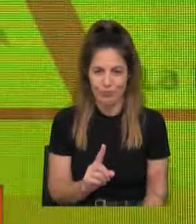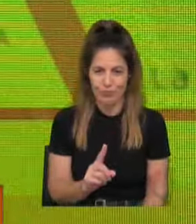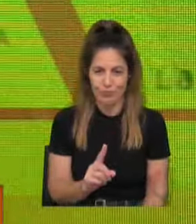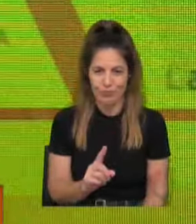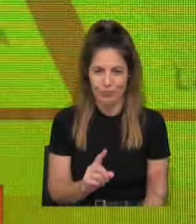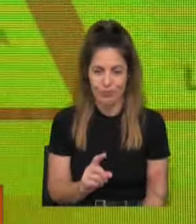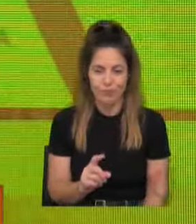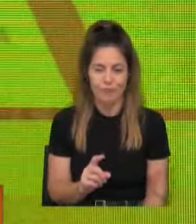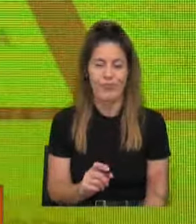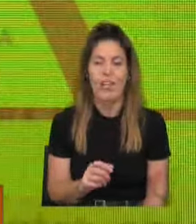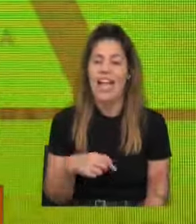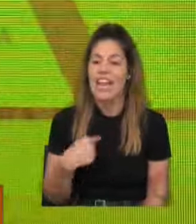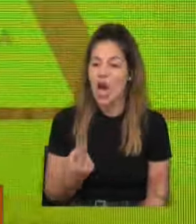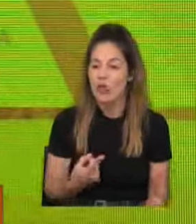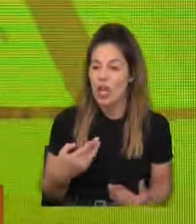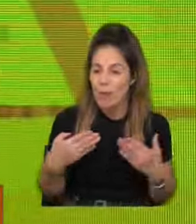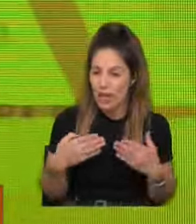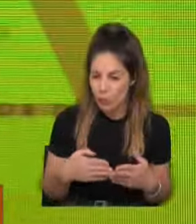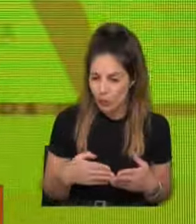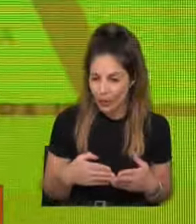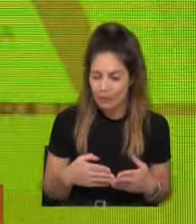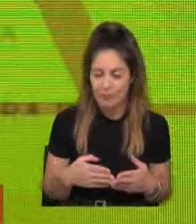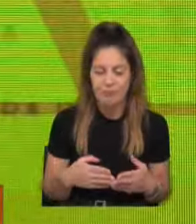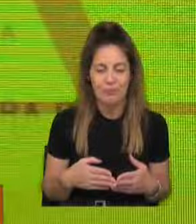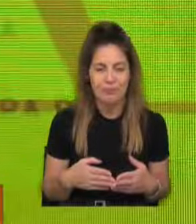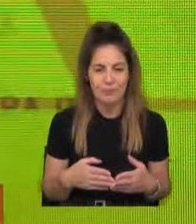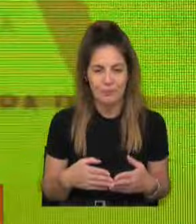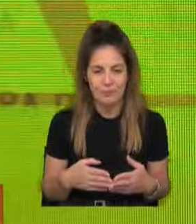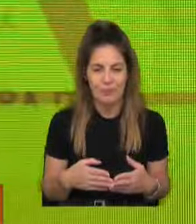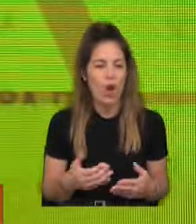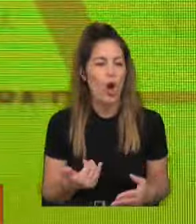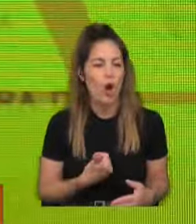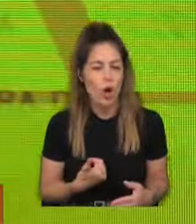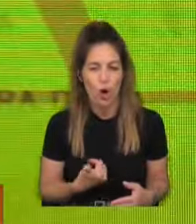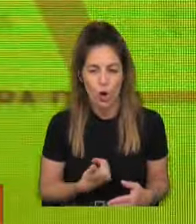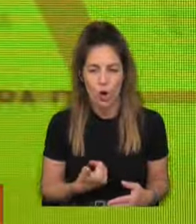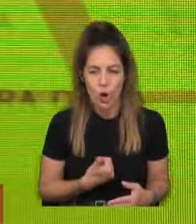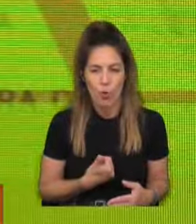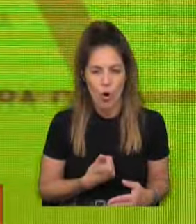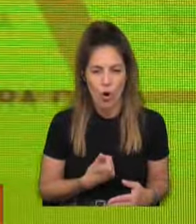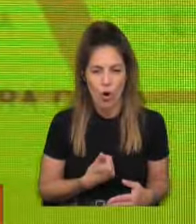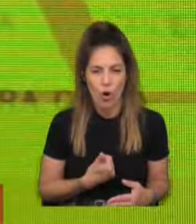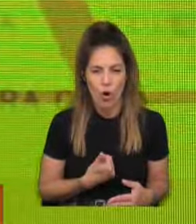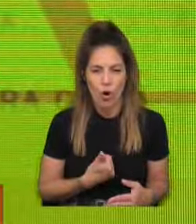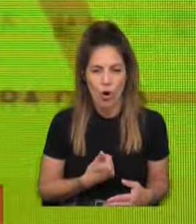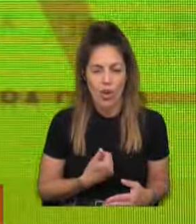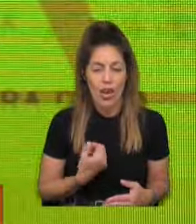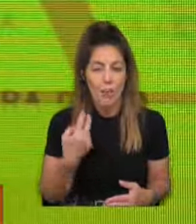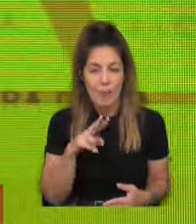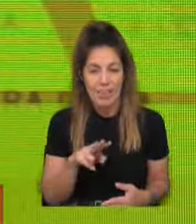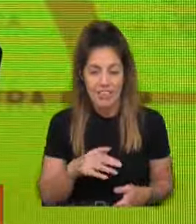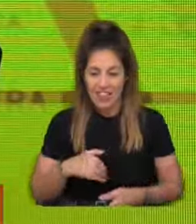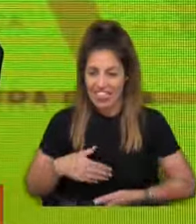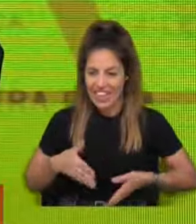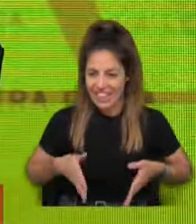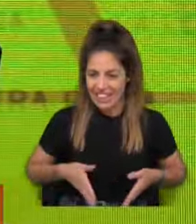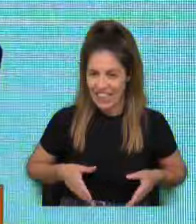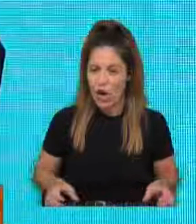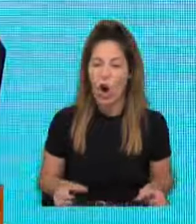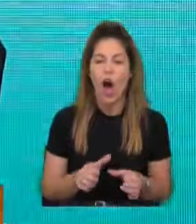bien y la otra la otra cosa es este Cómo cómo la la perspectiva de género no